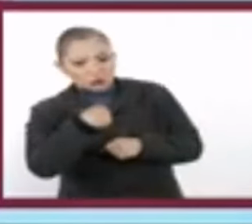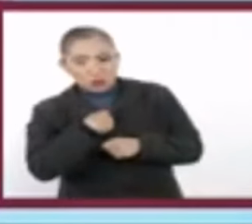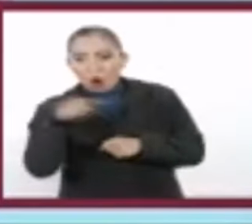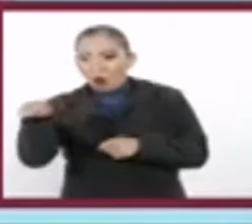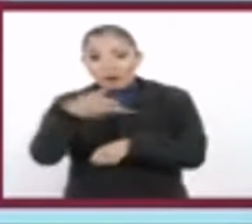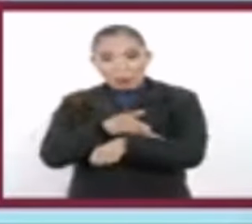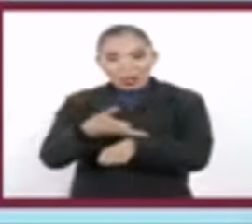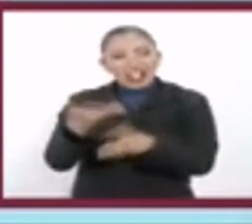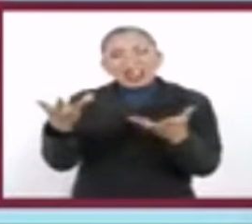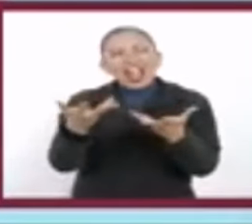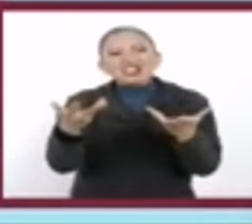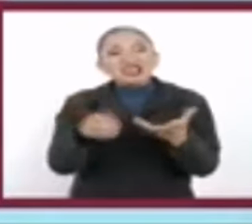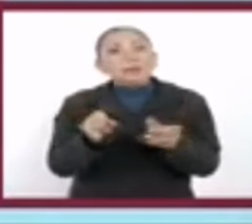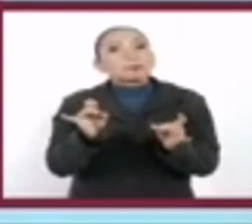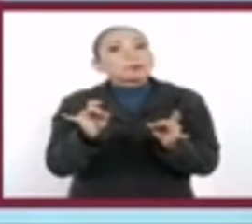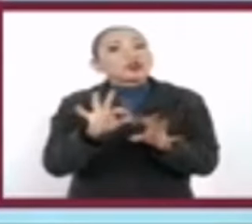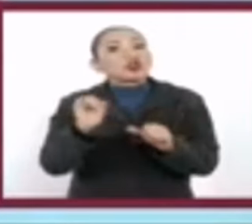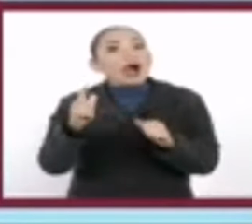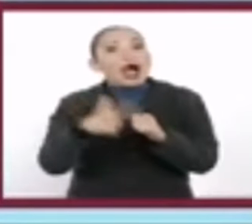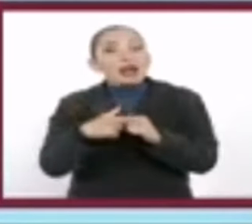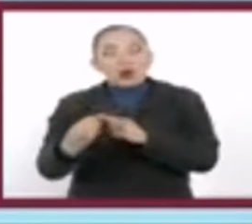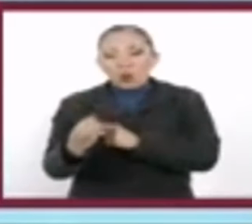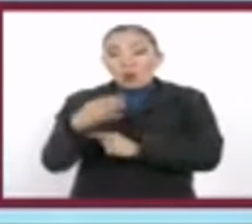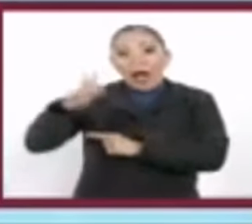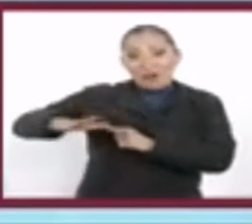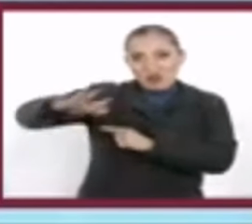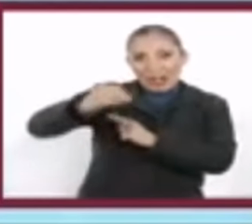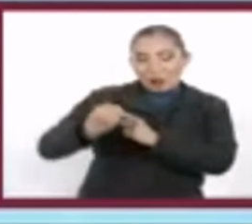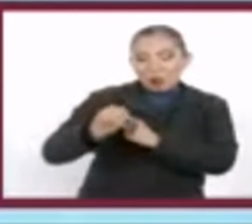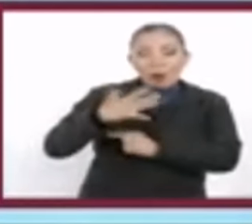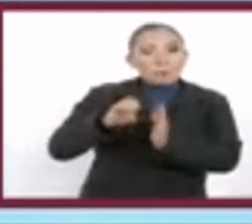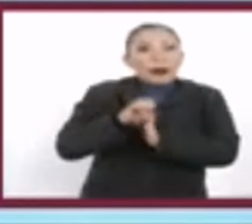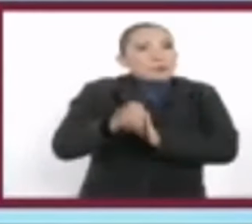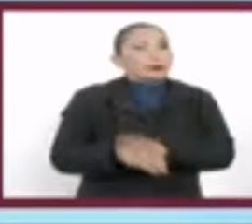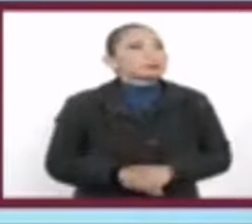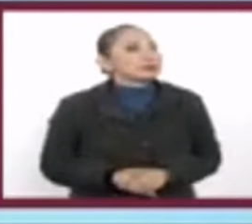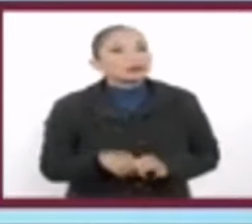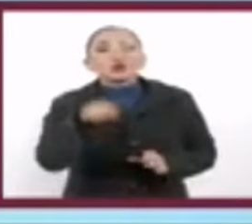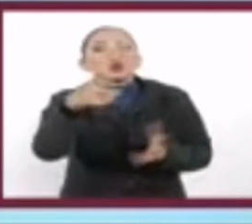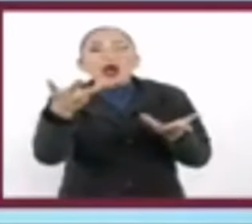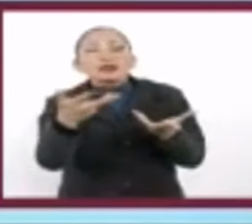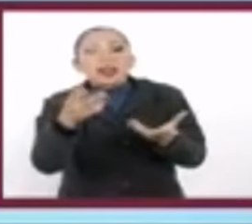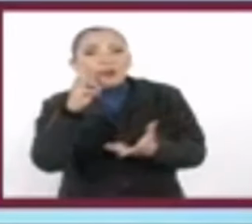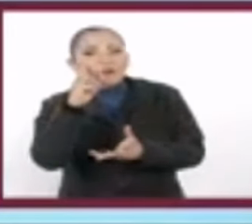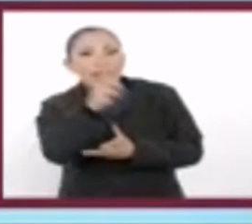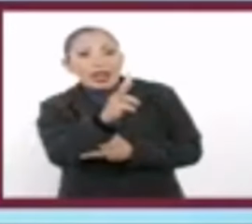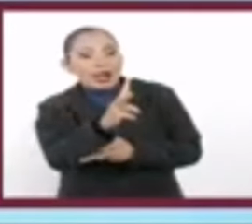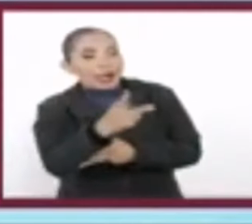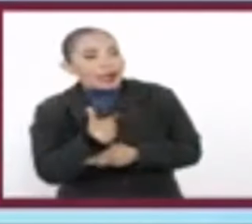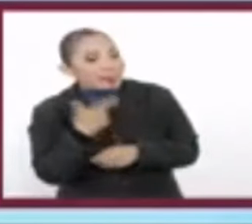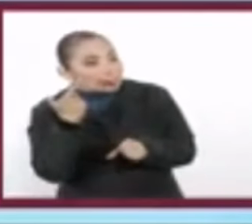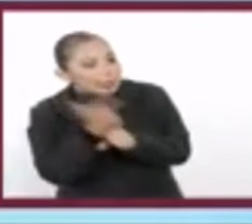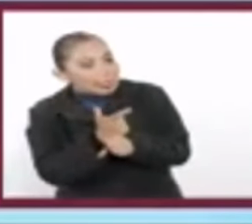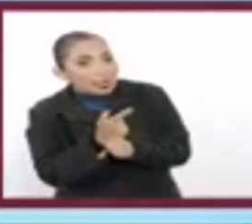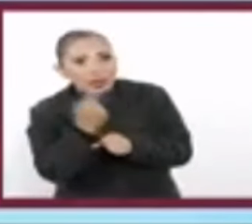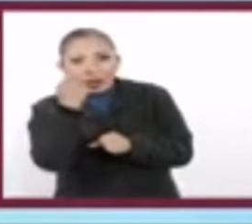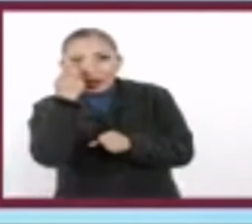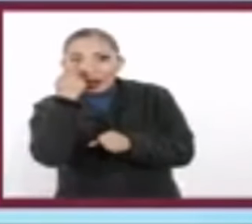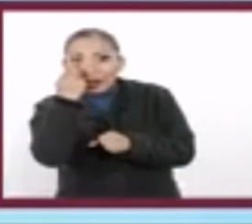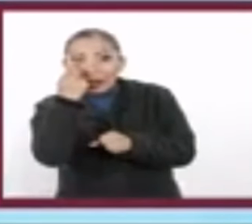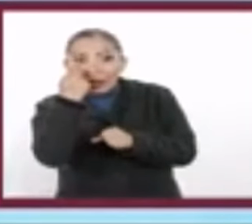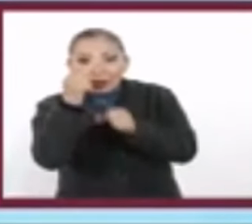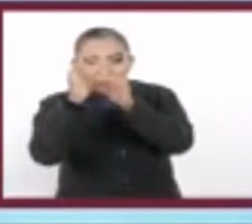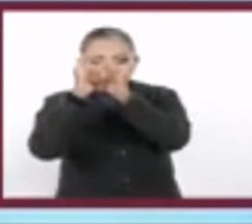su familia ante determinados estímulos externos. Por ejemplo, vean cuál es la respuesta de la